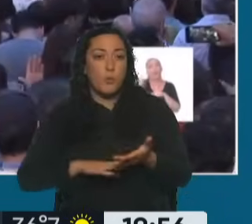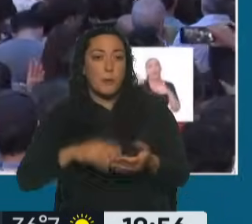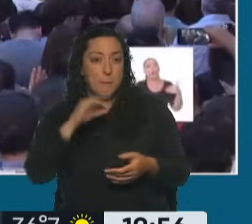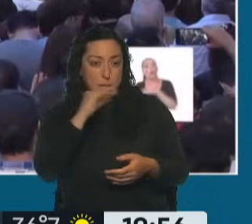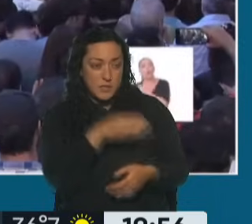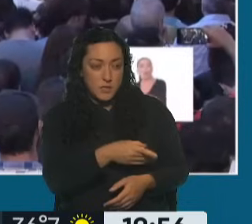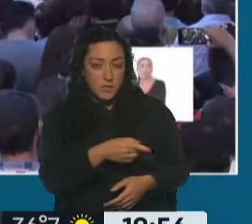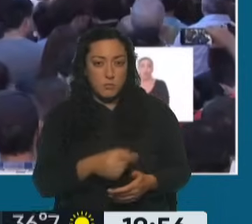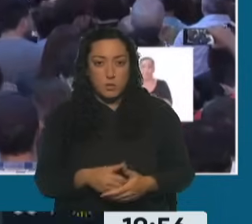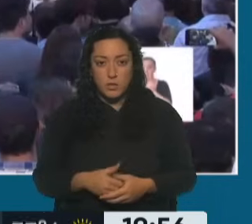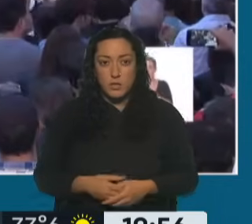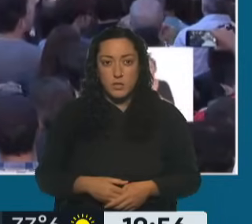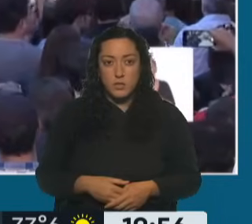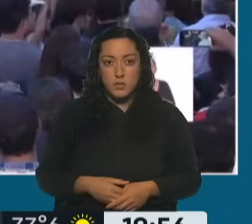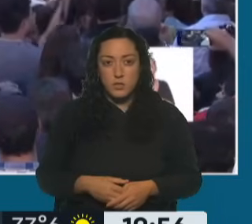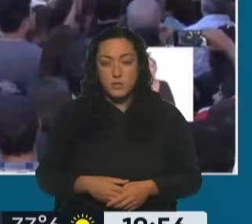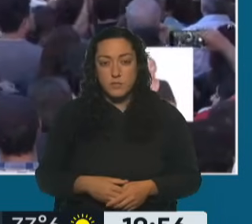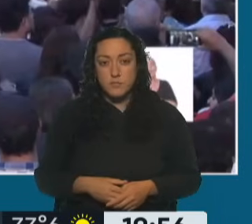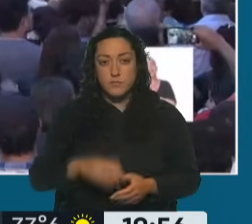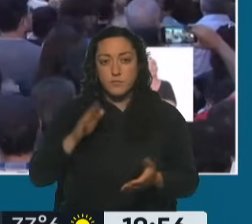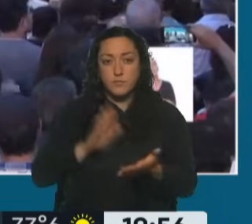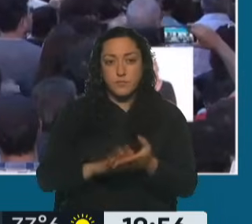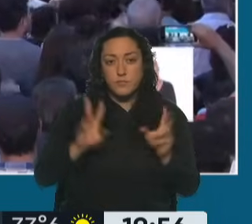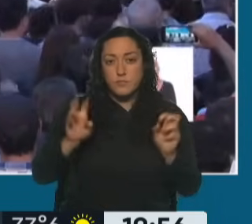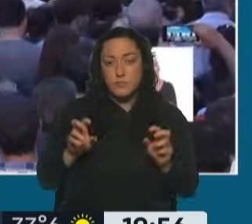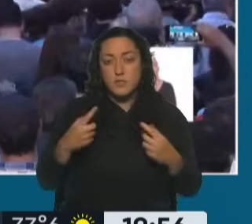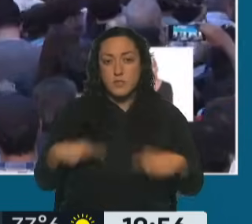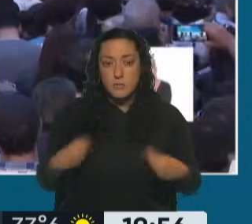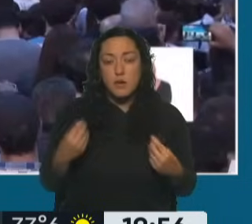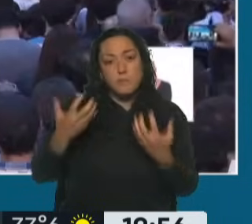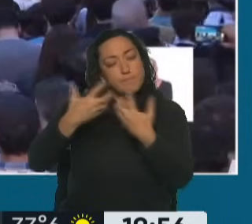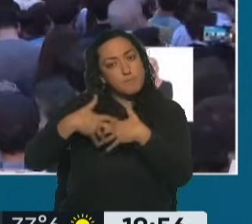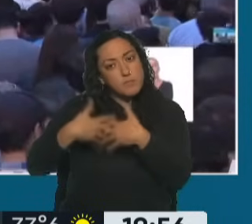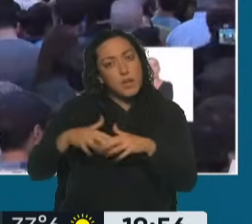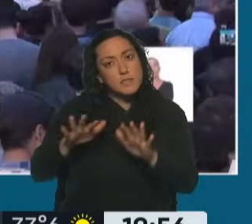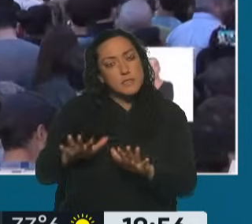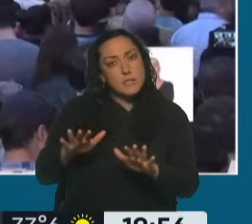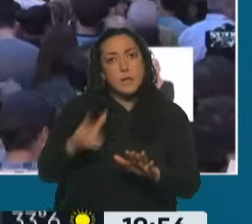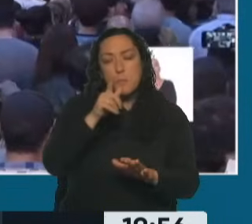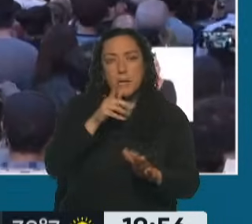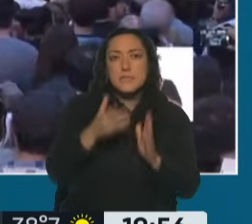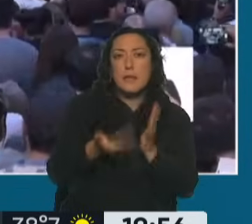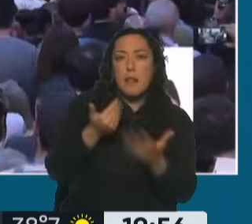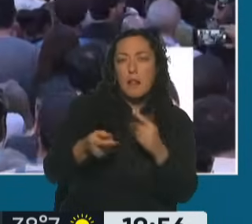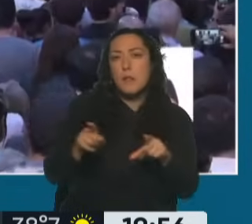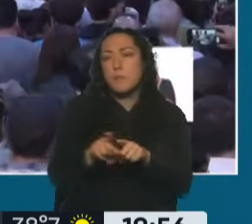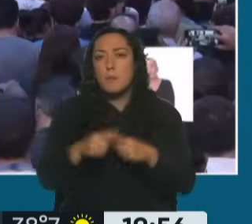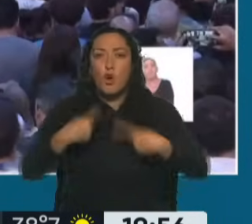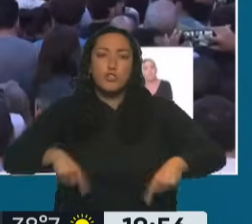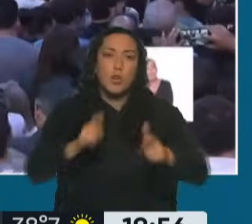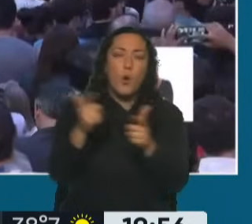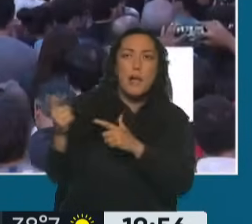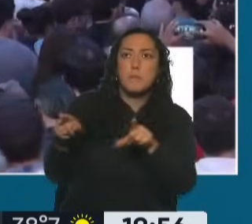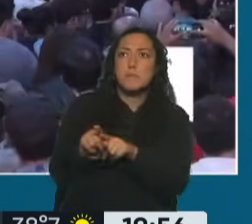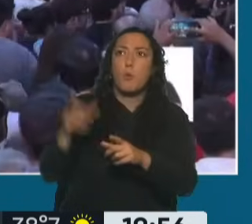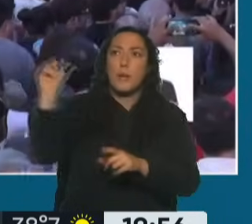Massa. Entonces yo te diría, a partir del desabastecimiento, empezó a aparecer este razonamiento de desabastecimiento igual Venezuela, Claro. igual autoritarismo,